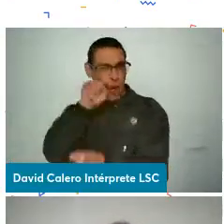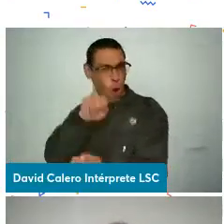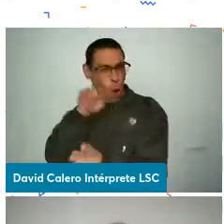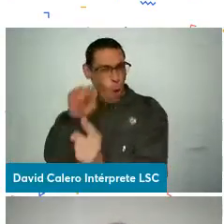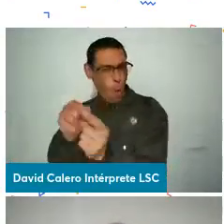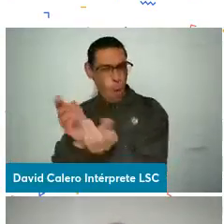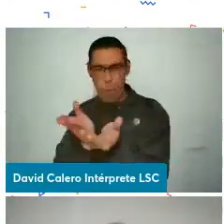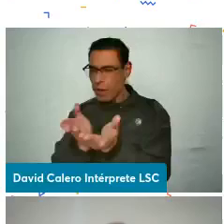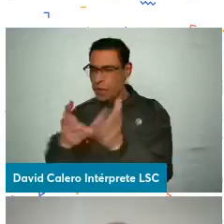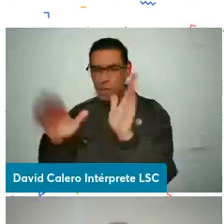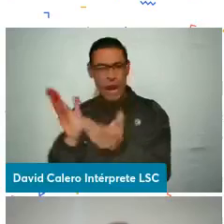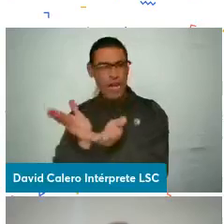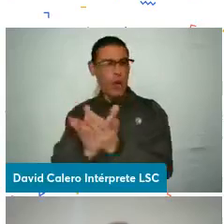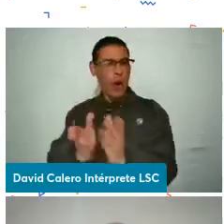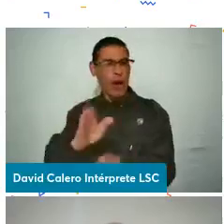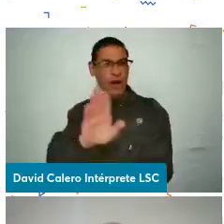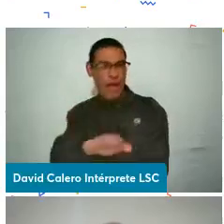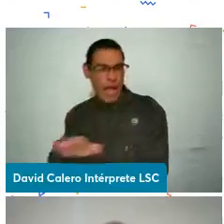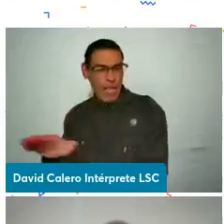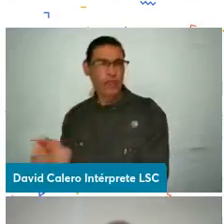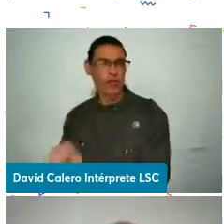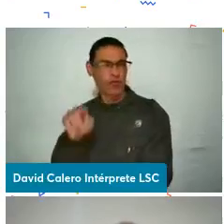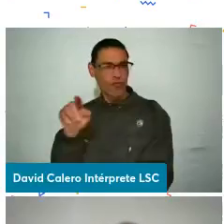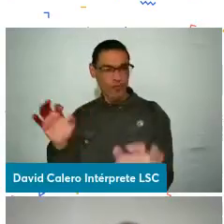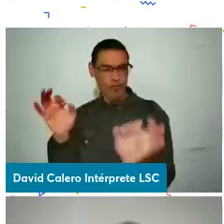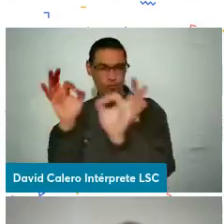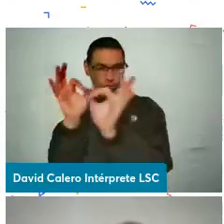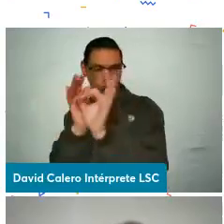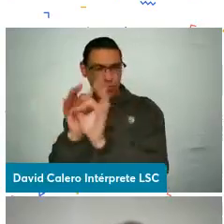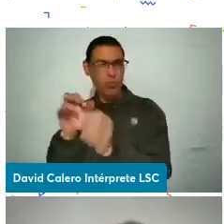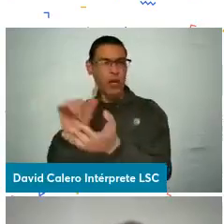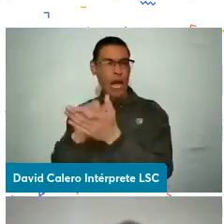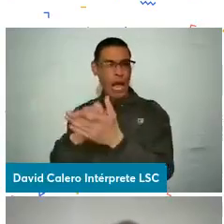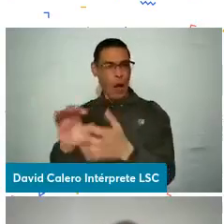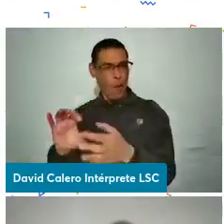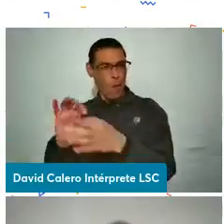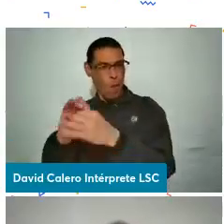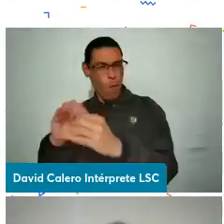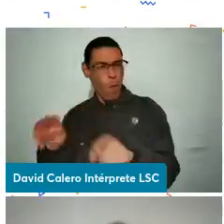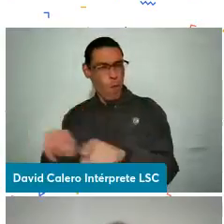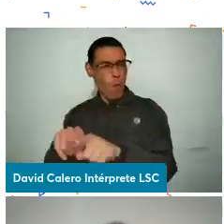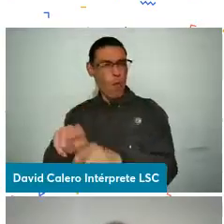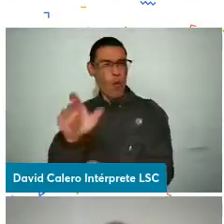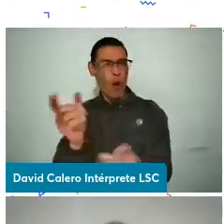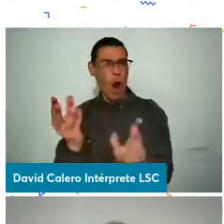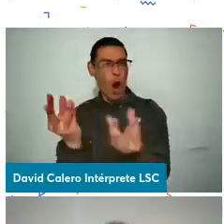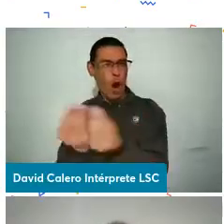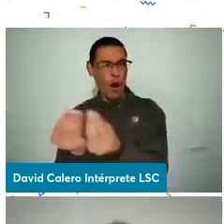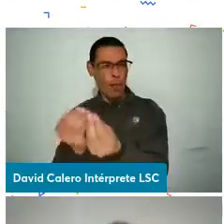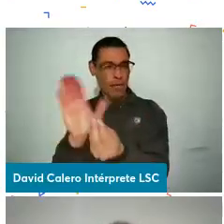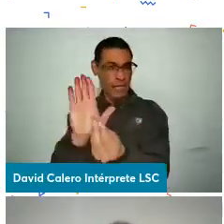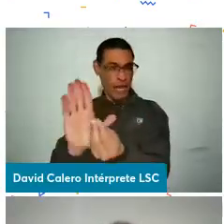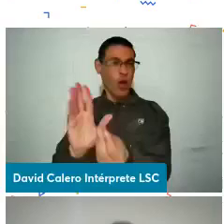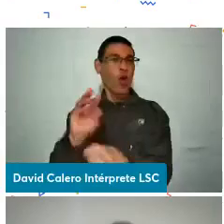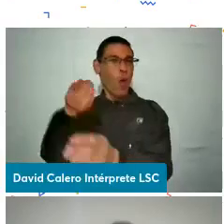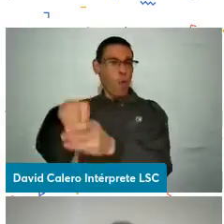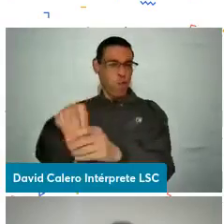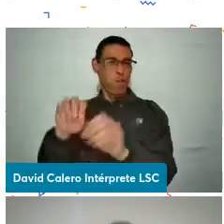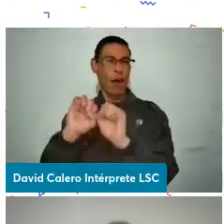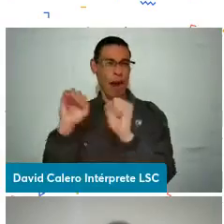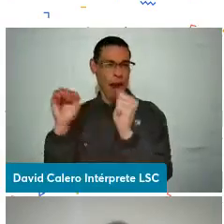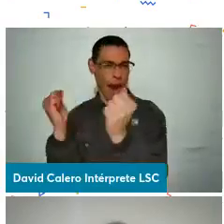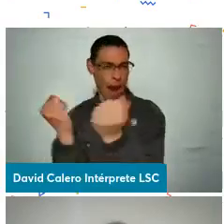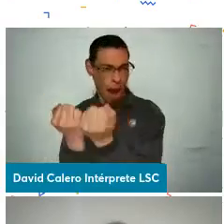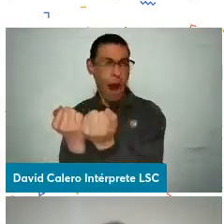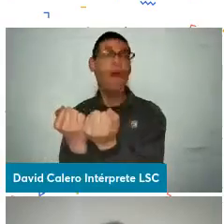Que y los une con ese par académico pues que están dentro del aula. Entonces por eso hablamos desde la